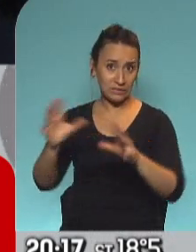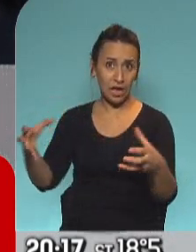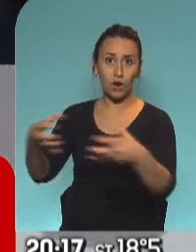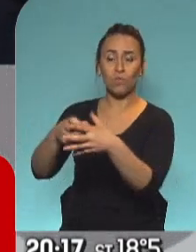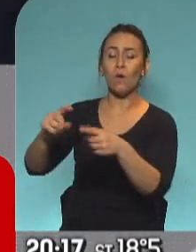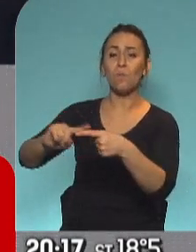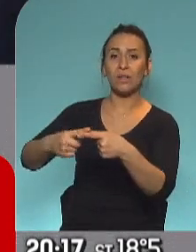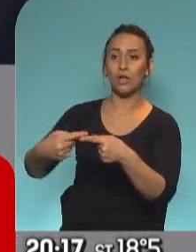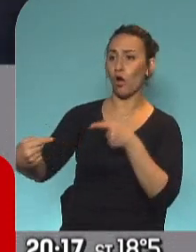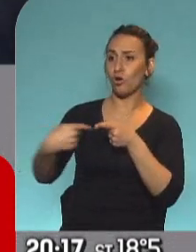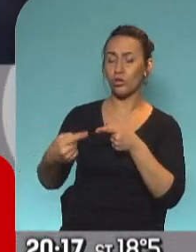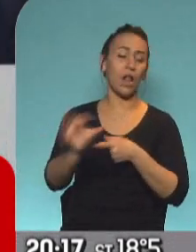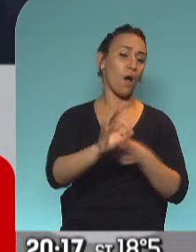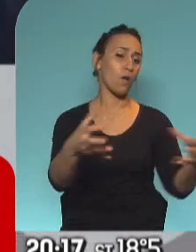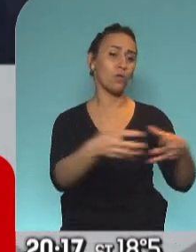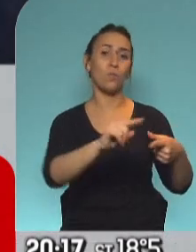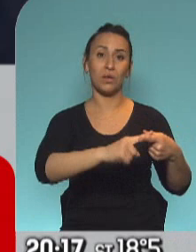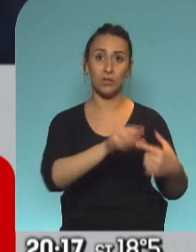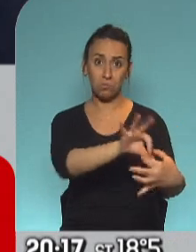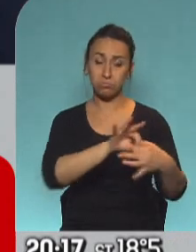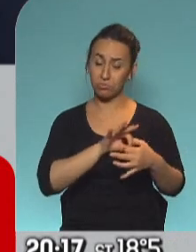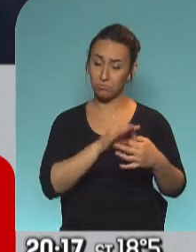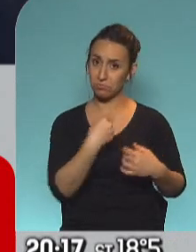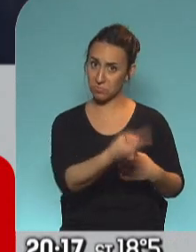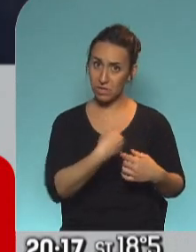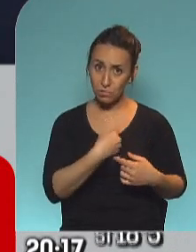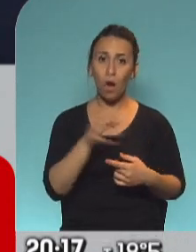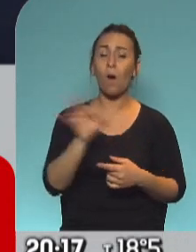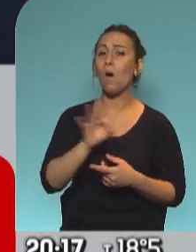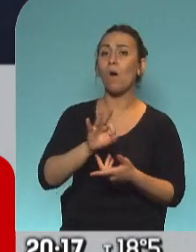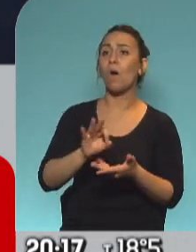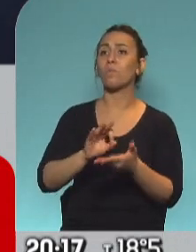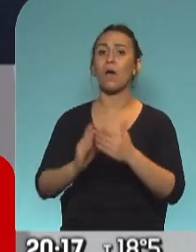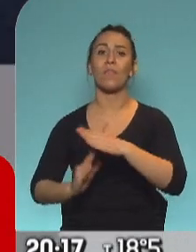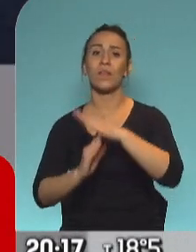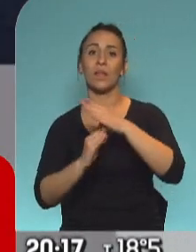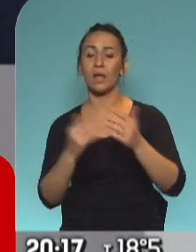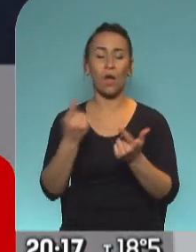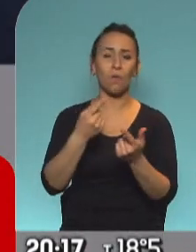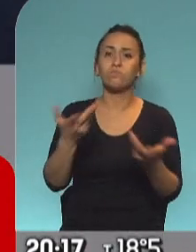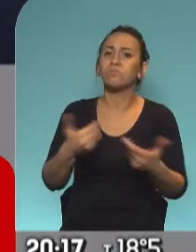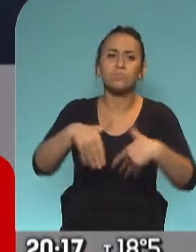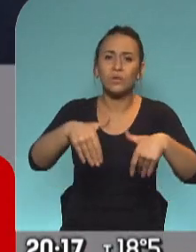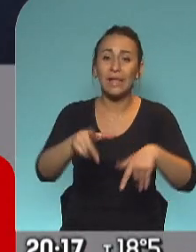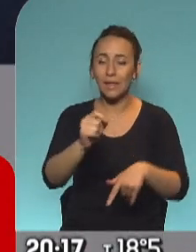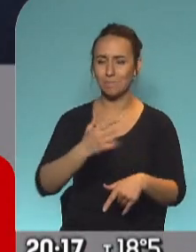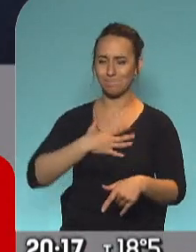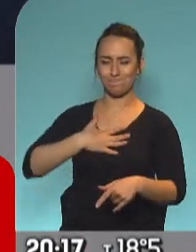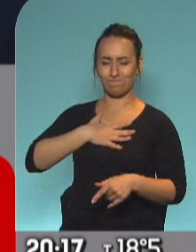dirigente político oficialista, sea un dirigente sindical, un dirigente social, o como en este caso, estaba claro